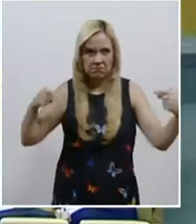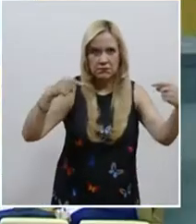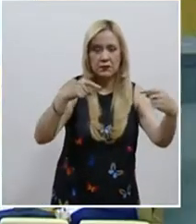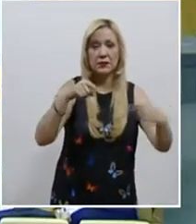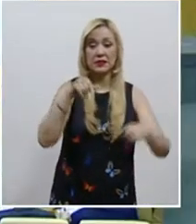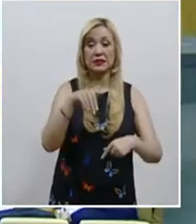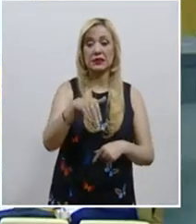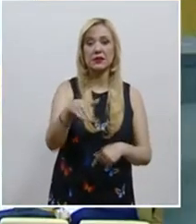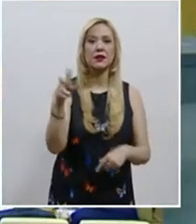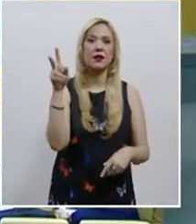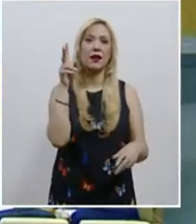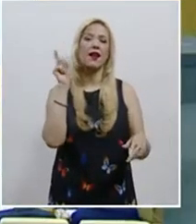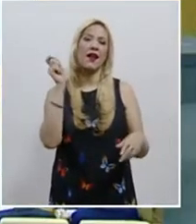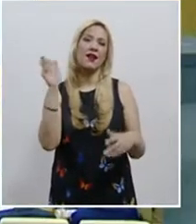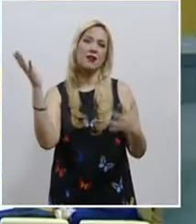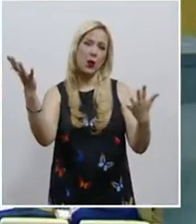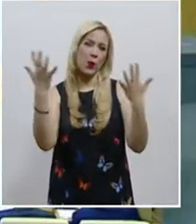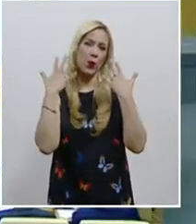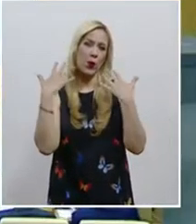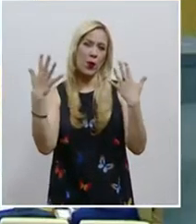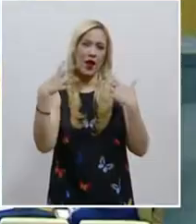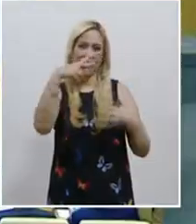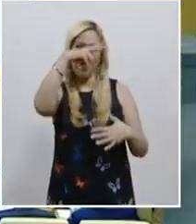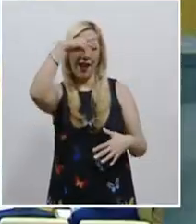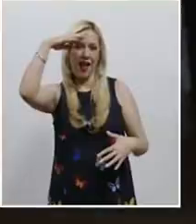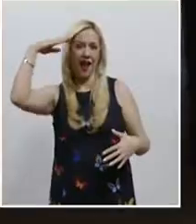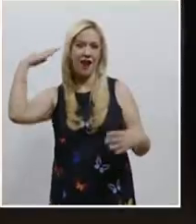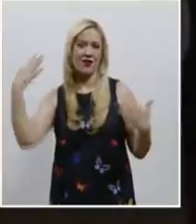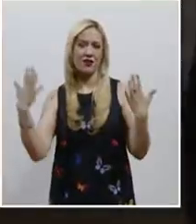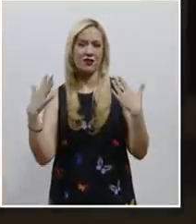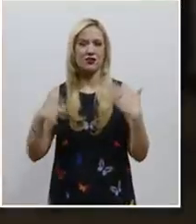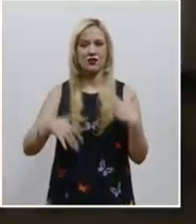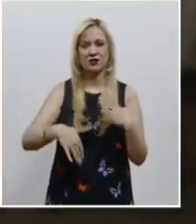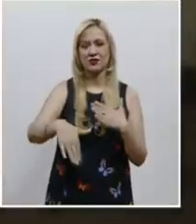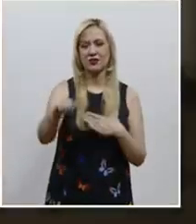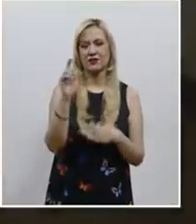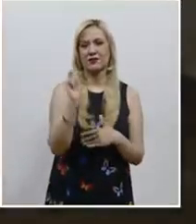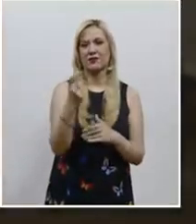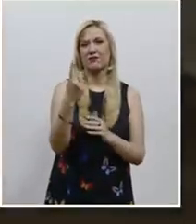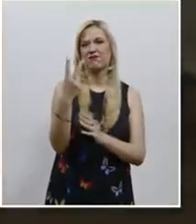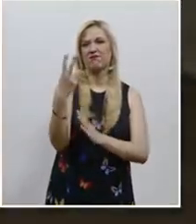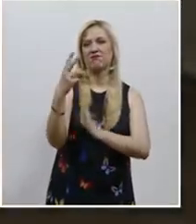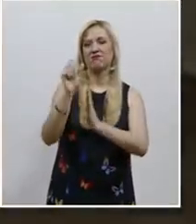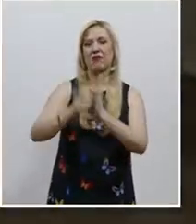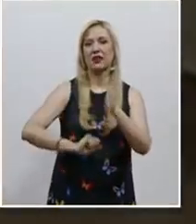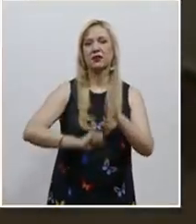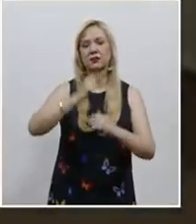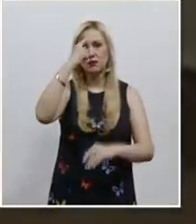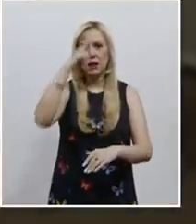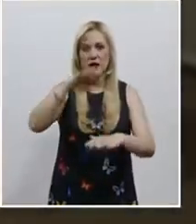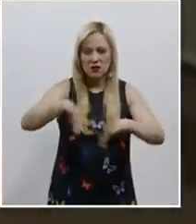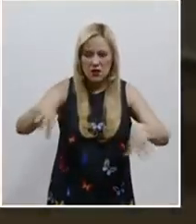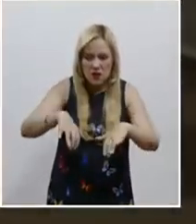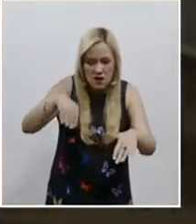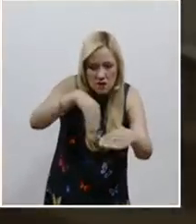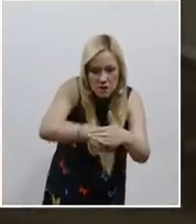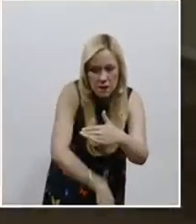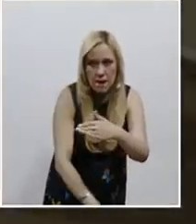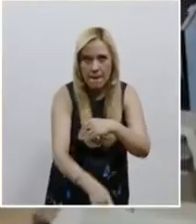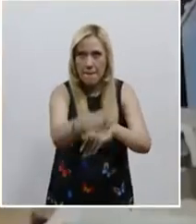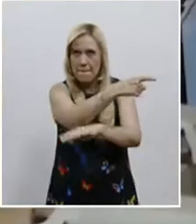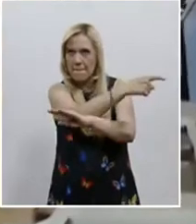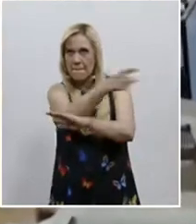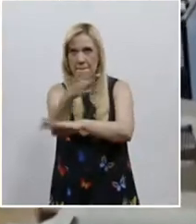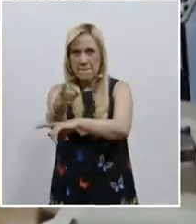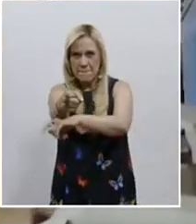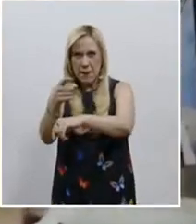verano, pues anunció que está por concluir la construcción de vallas fortificadas y trincheras, fosos antitanque que se extienden por